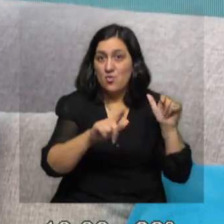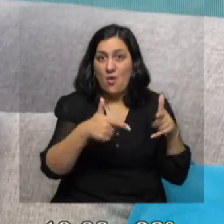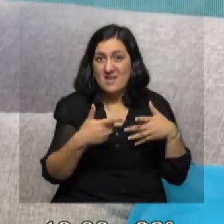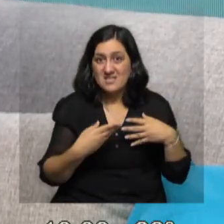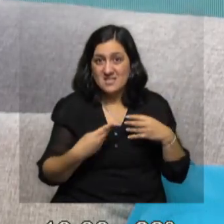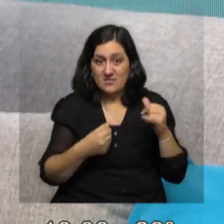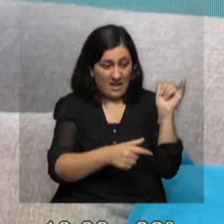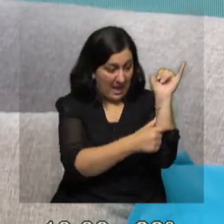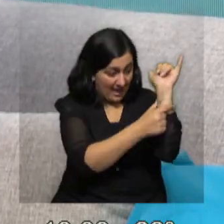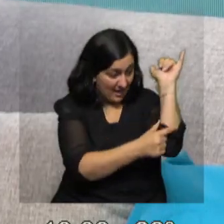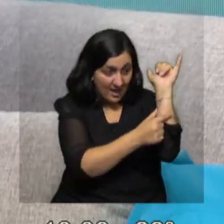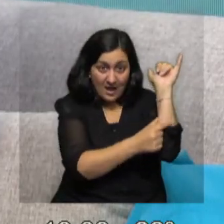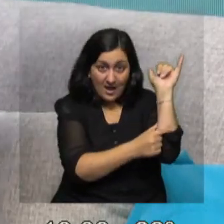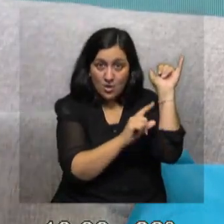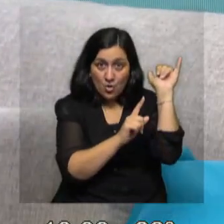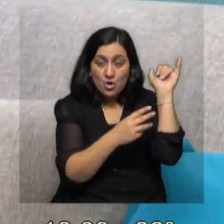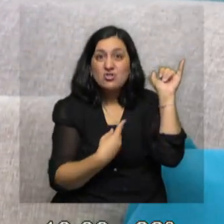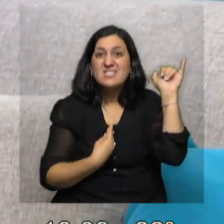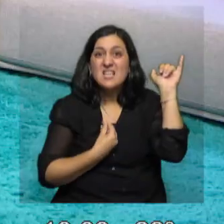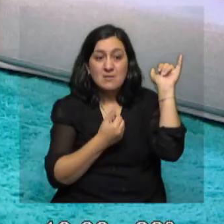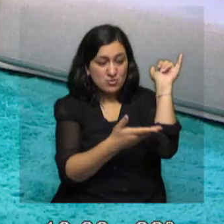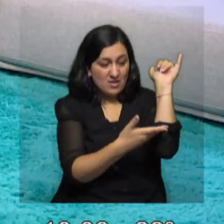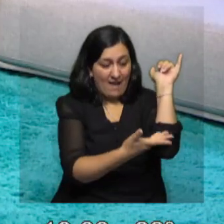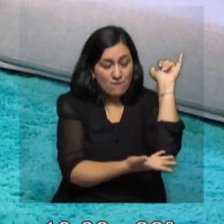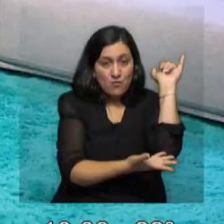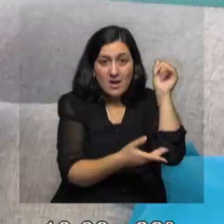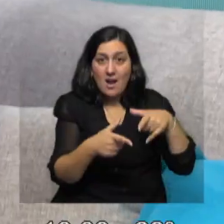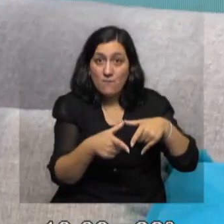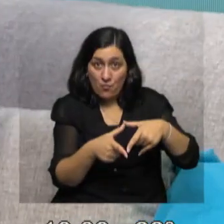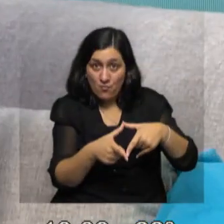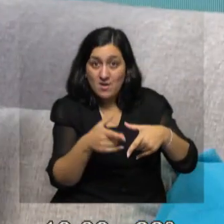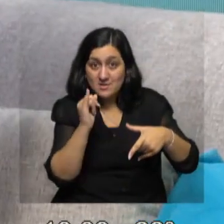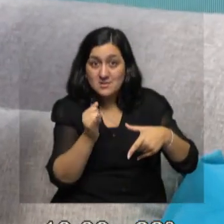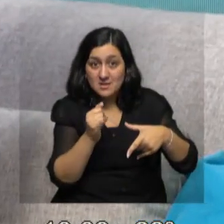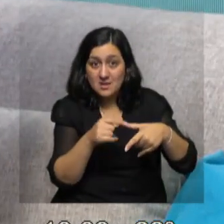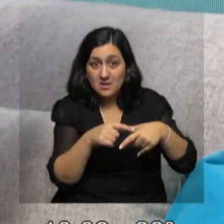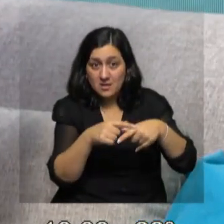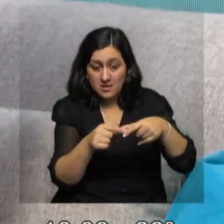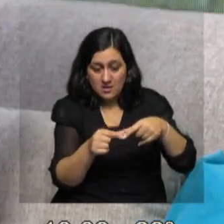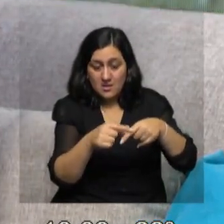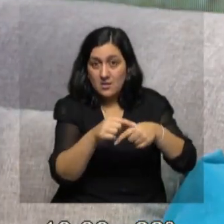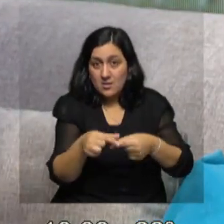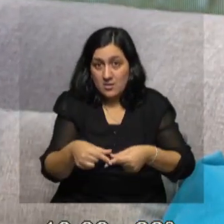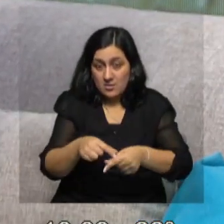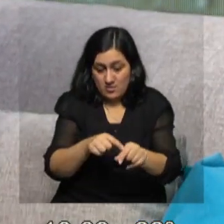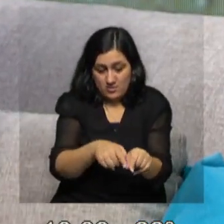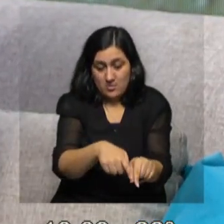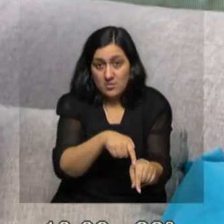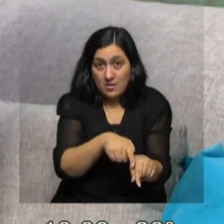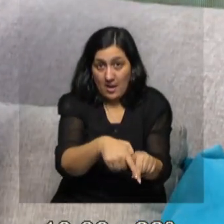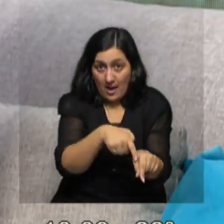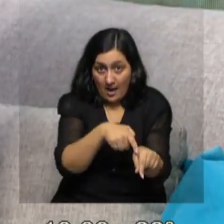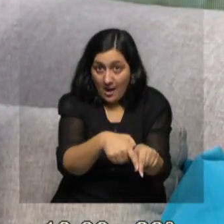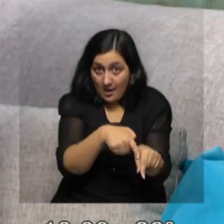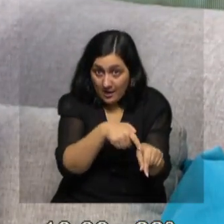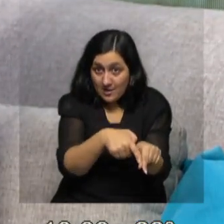¿tá? O sea, nosotros sentimos afuera, en lo que es vulva y tercio externo de la vagina, porque está el clítoris. Todo